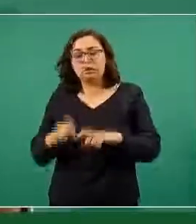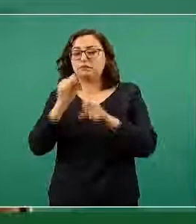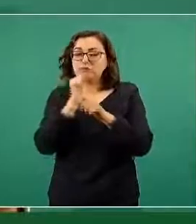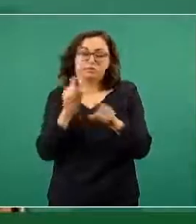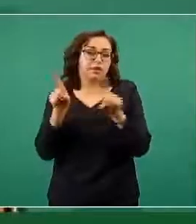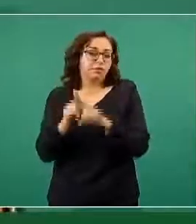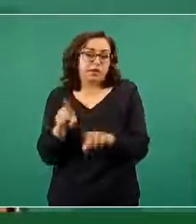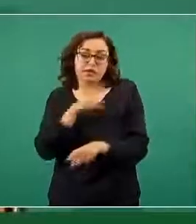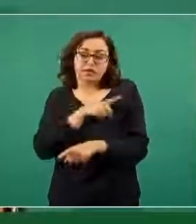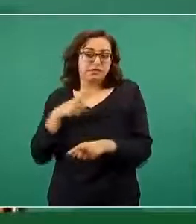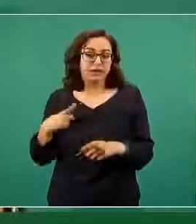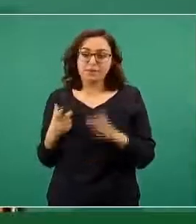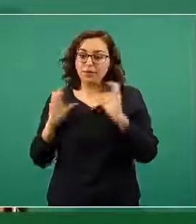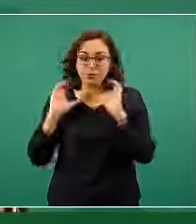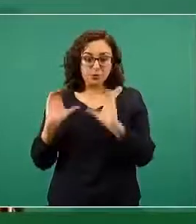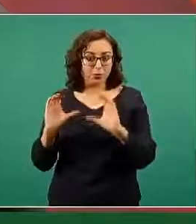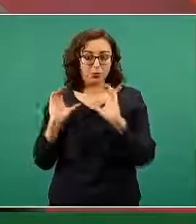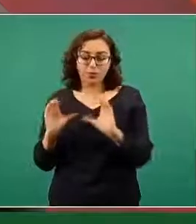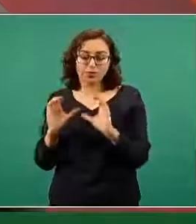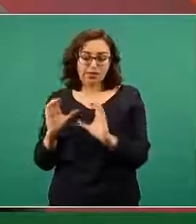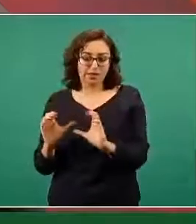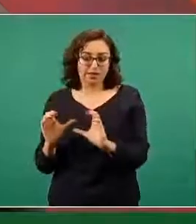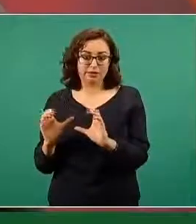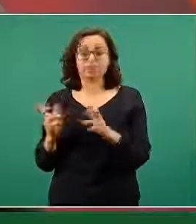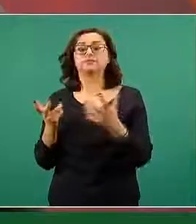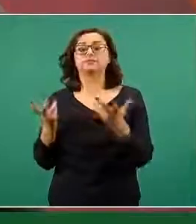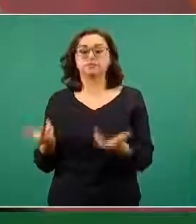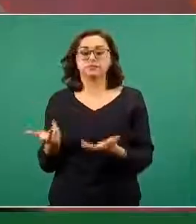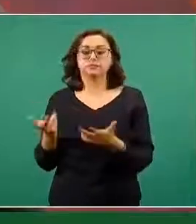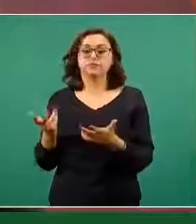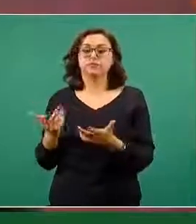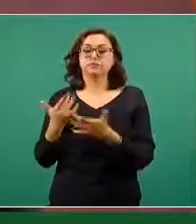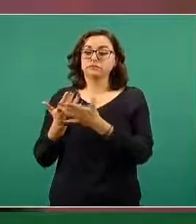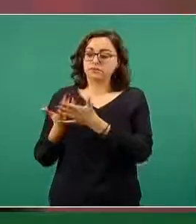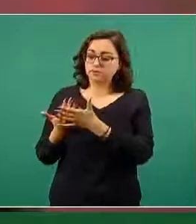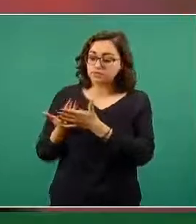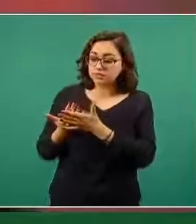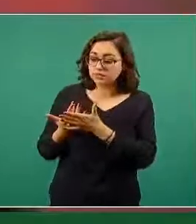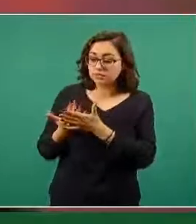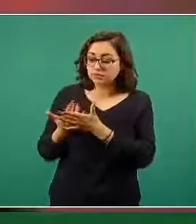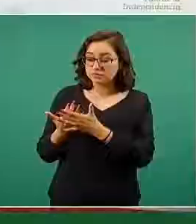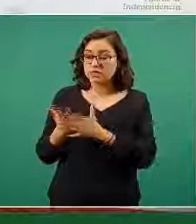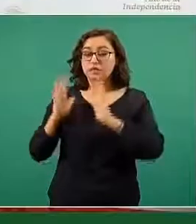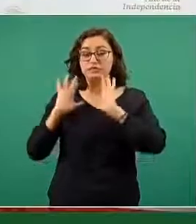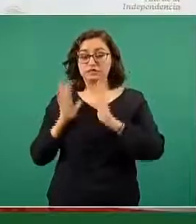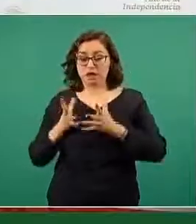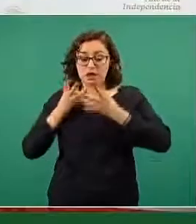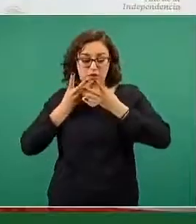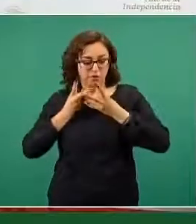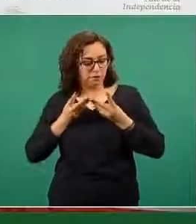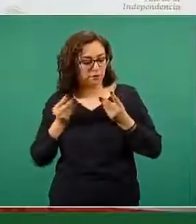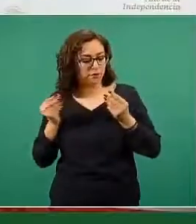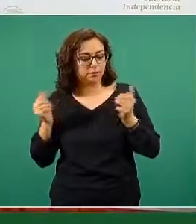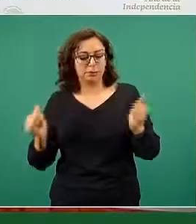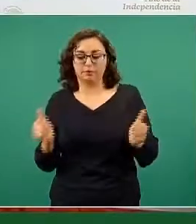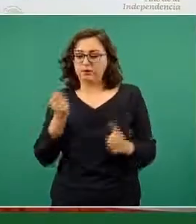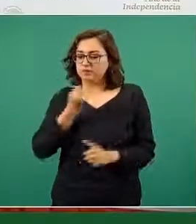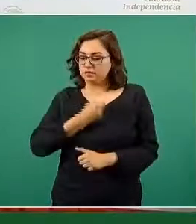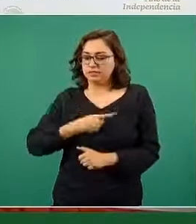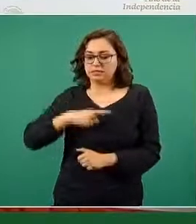debe ser positivo a algún otro virus. Entonces se debe de cuidar, se debe esperar a que concluya su cuadro